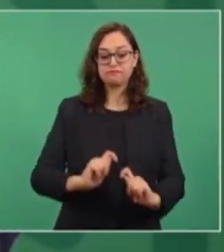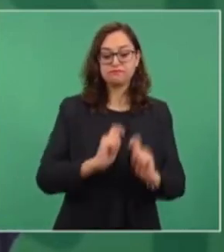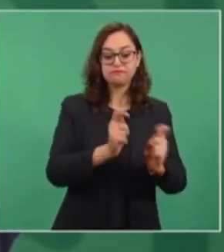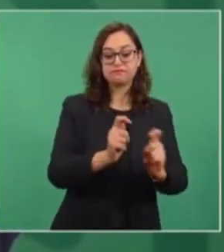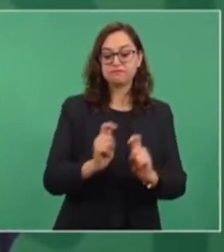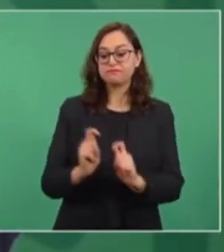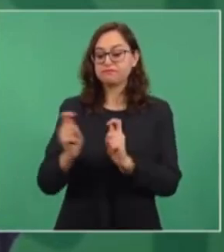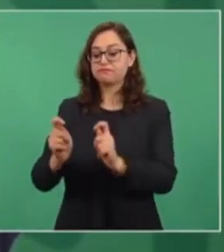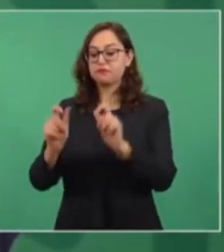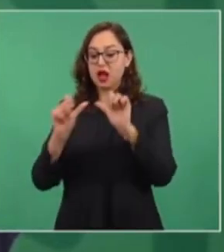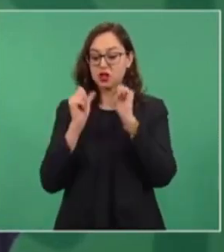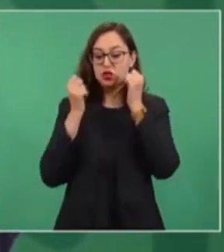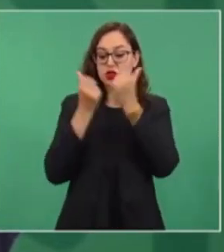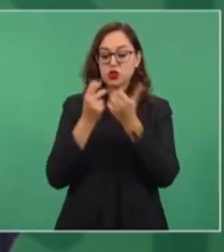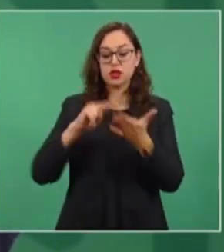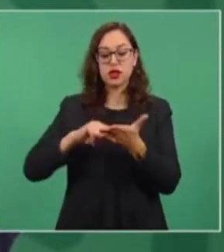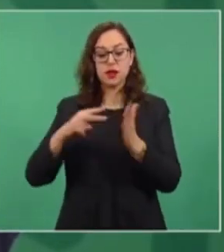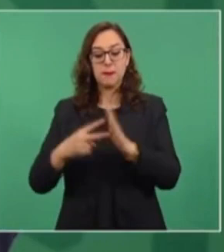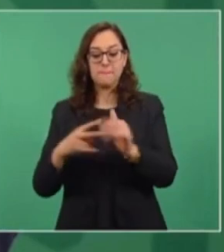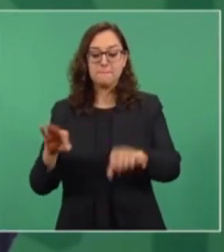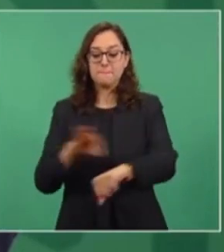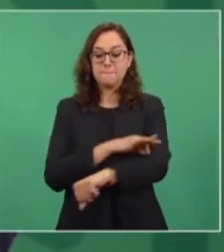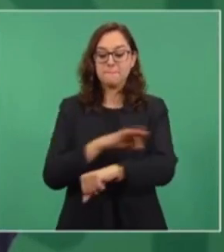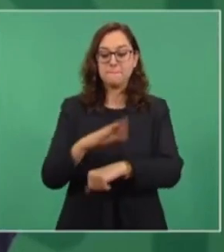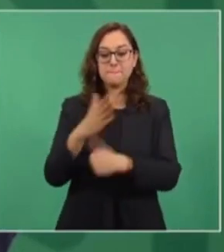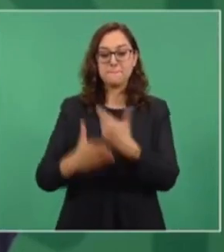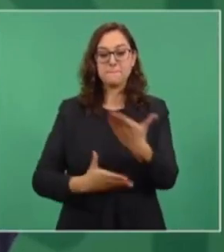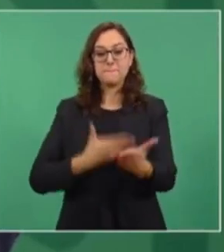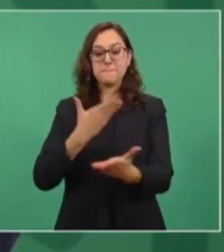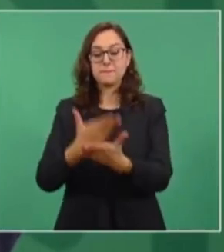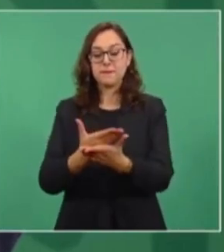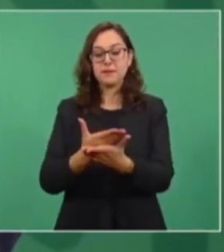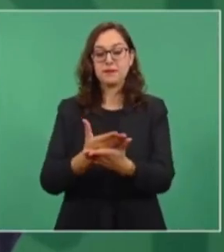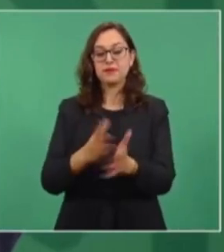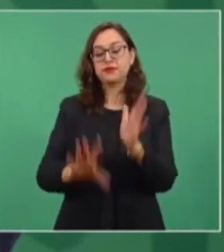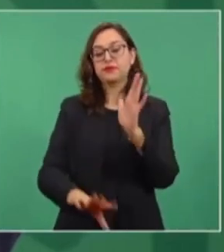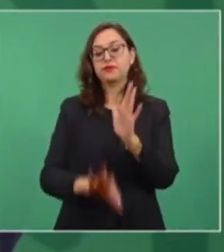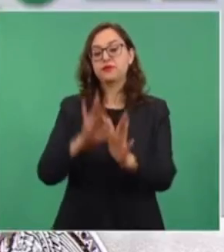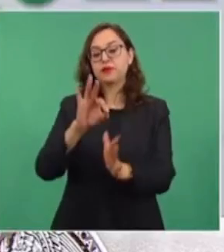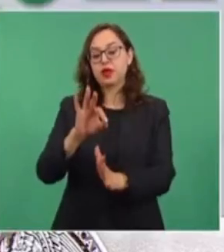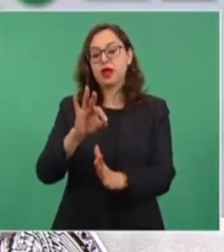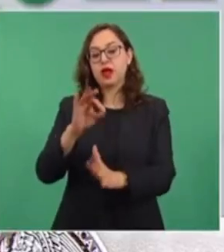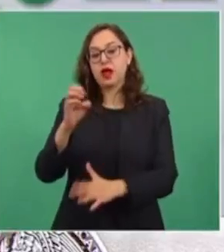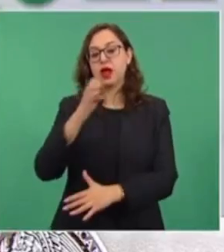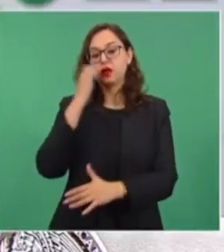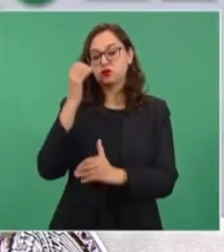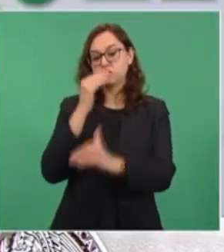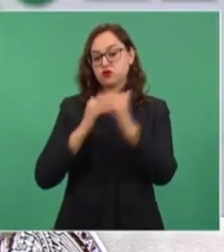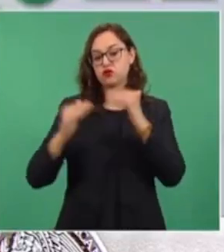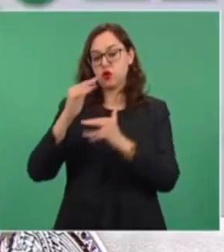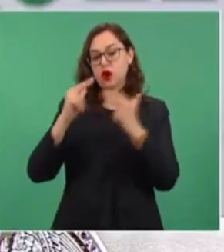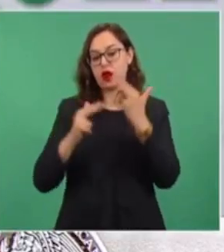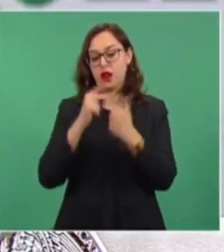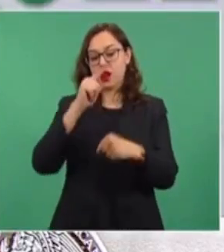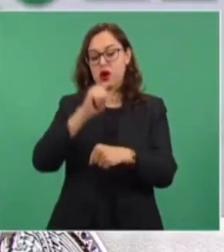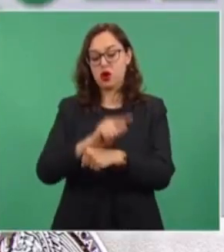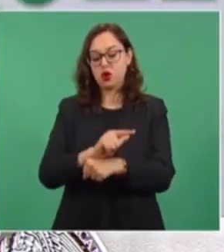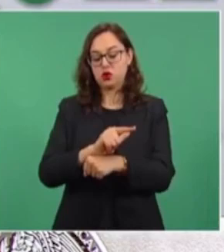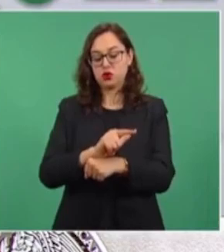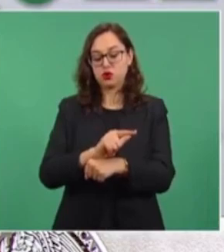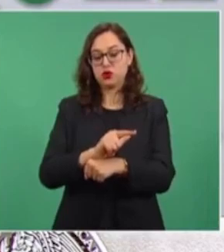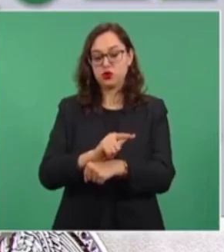Ingenieros y Arquitectos de México, propuesto por la Academia Nacional de Arquitectura, a un hombre heredero de la